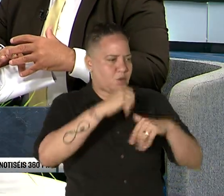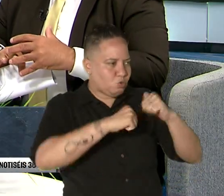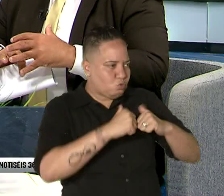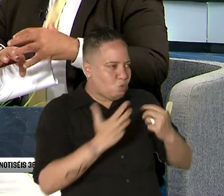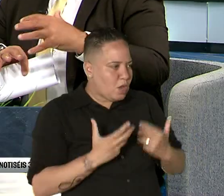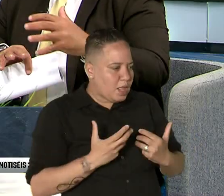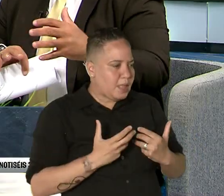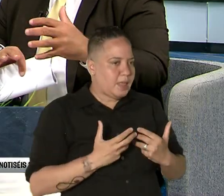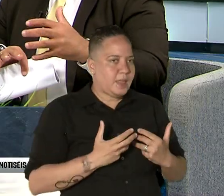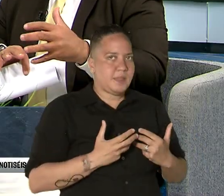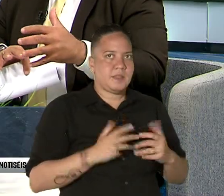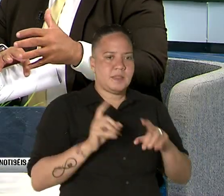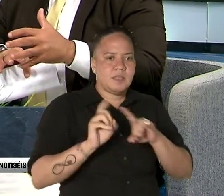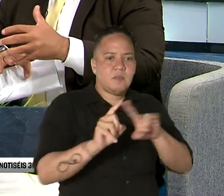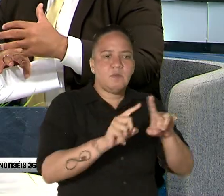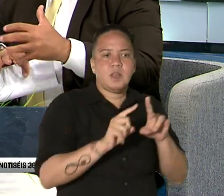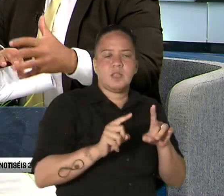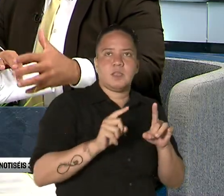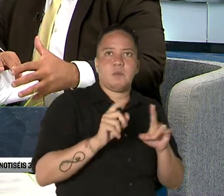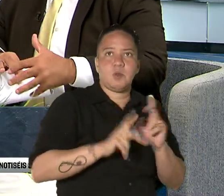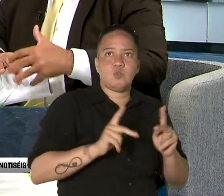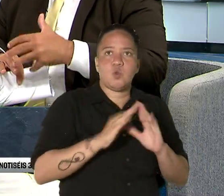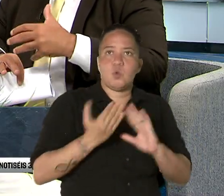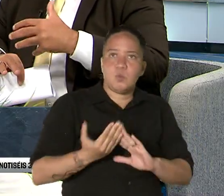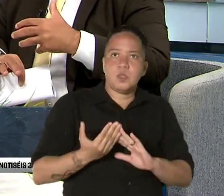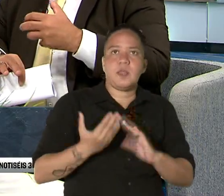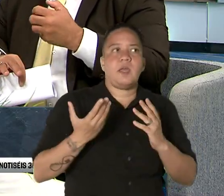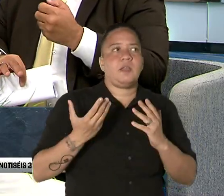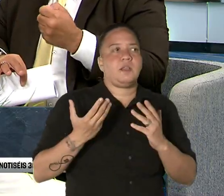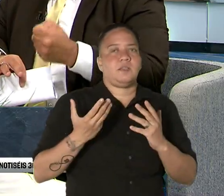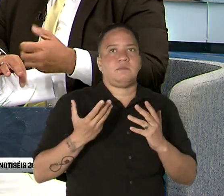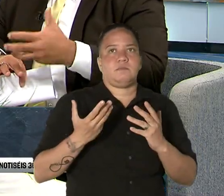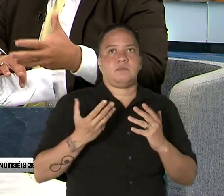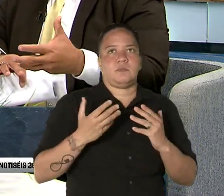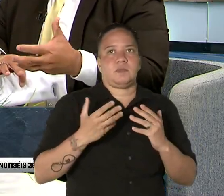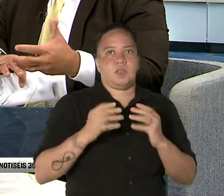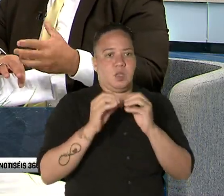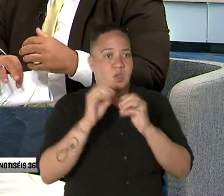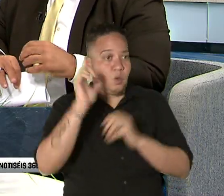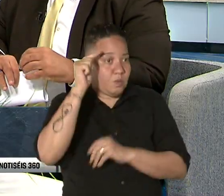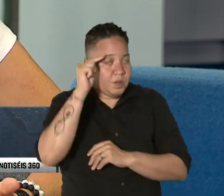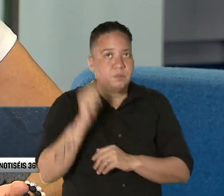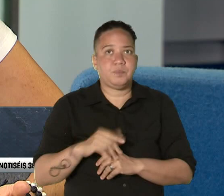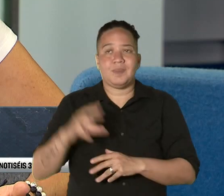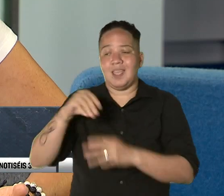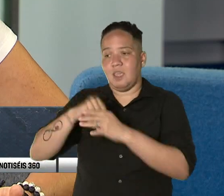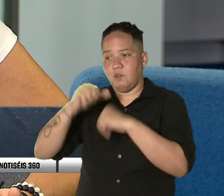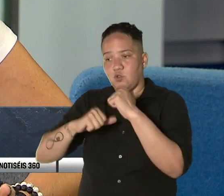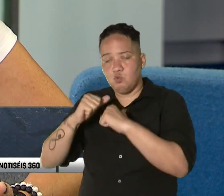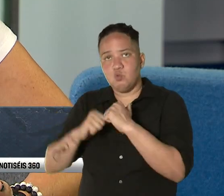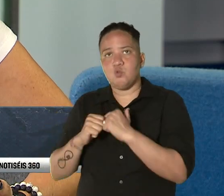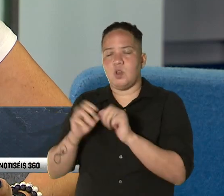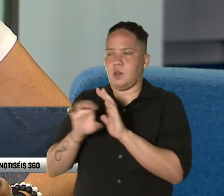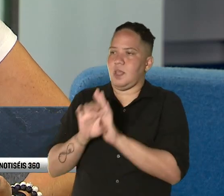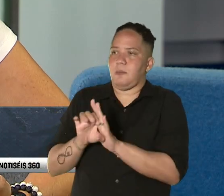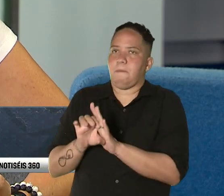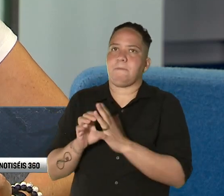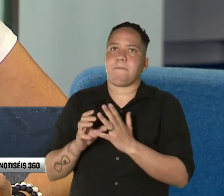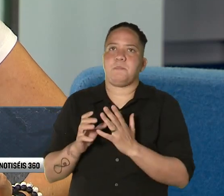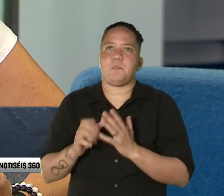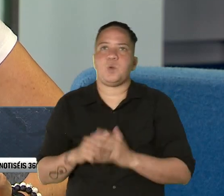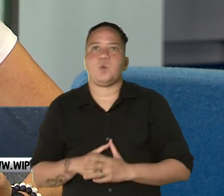de diferentes personas a nivel de comunidades a nivel de de entidad de gobierno infraestructura en el ejemplo